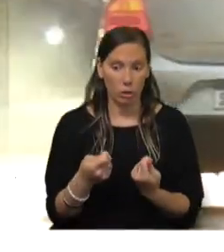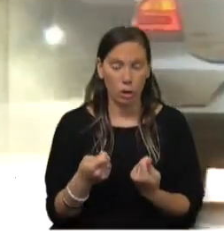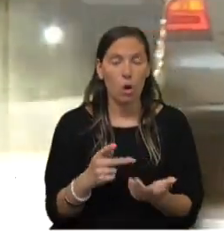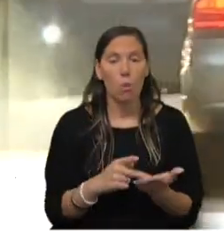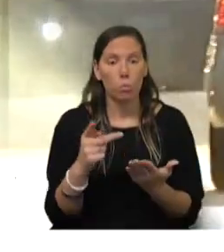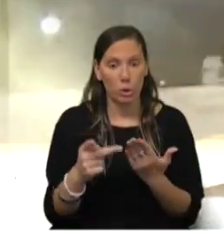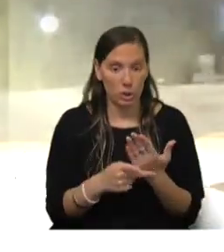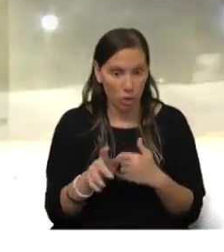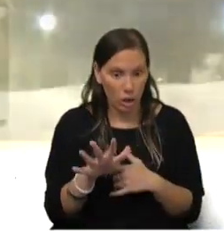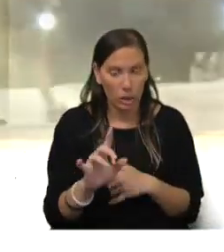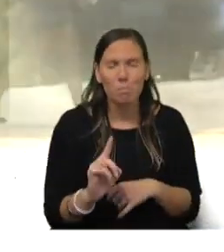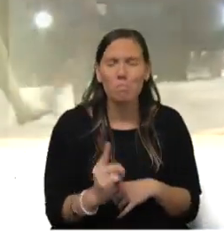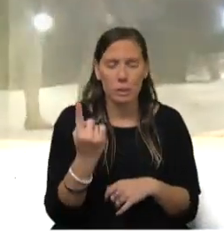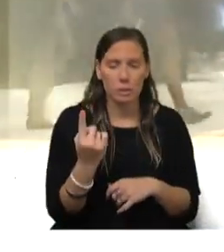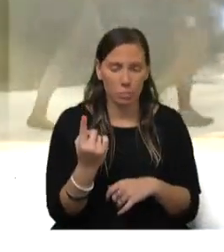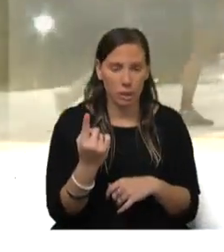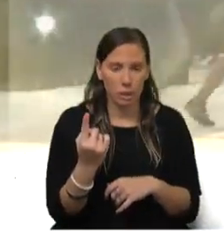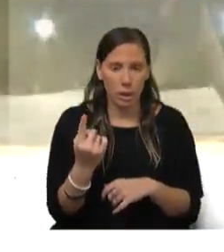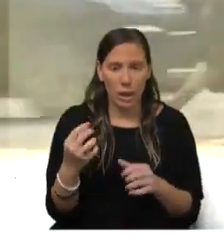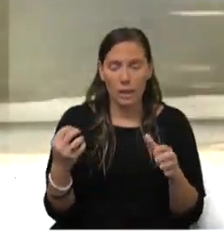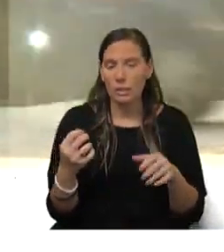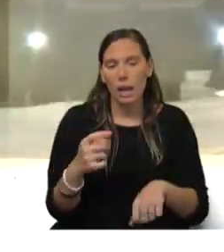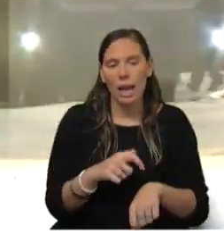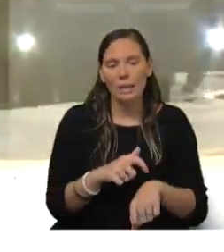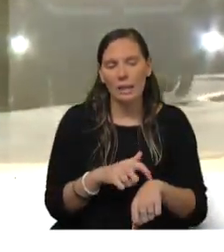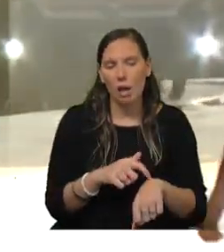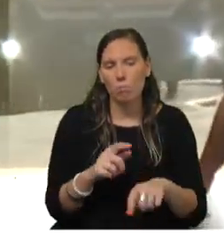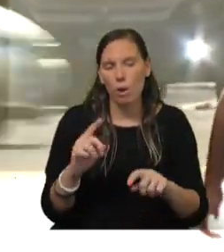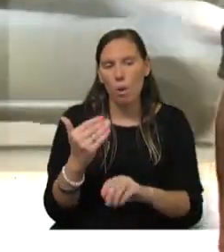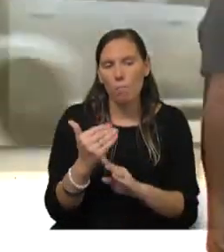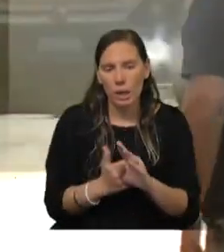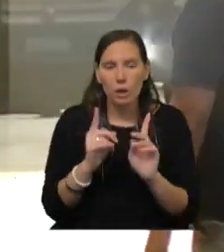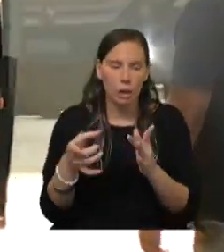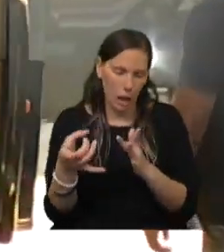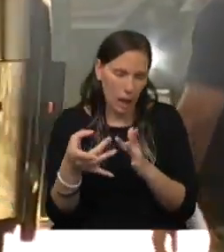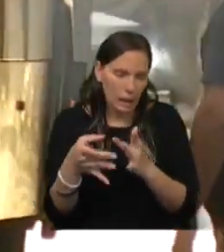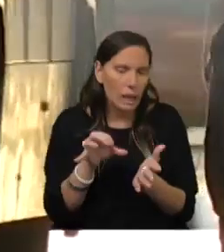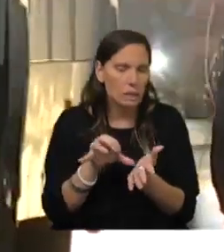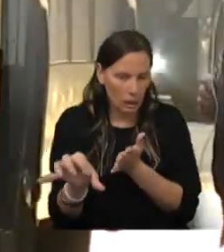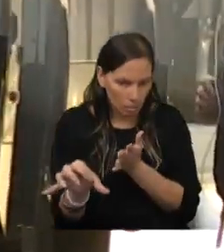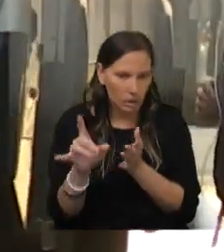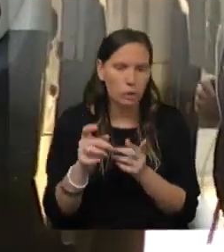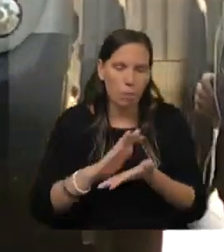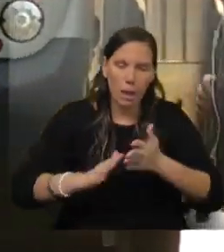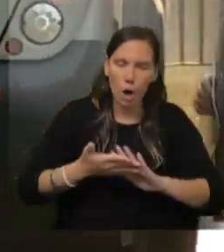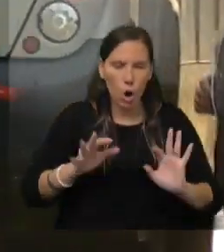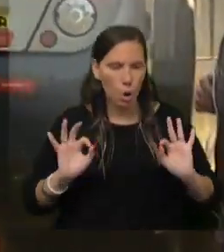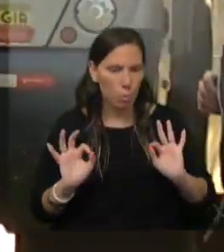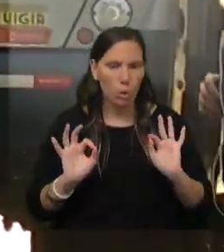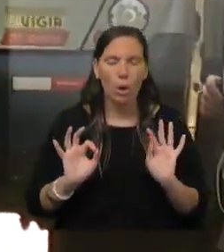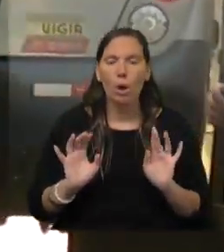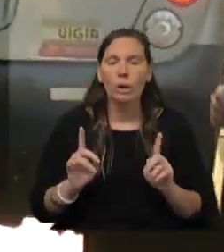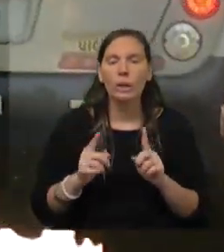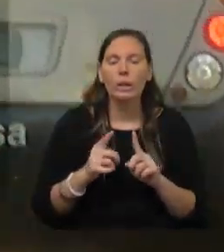un proyecto de este tipo Lo principal es el ahorro del tiempo además de la calidad del servicio además de la comodidad y además de la